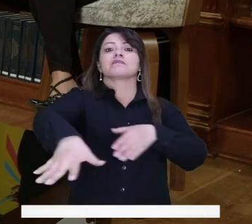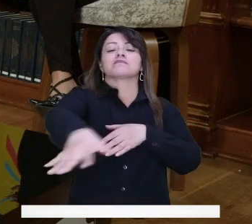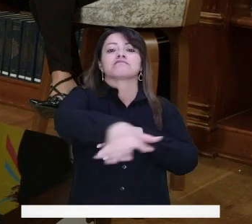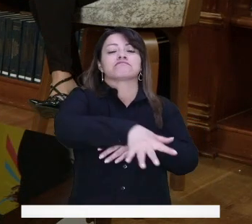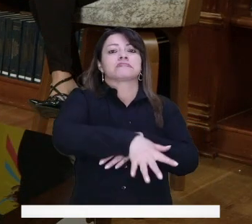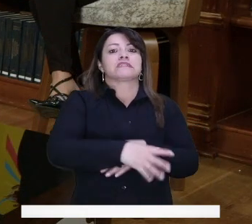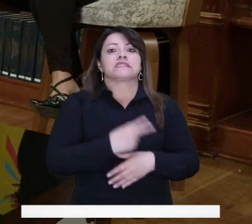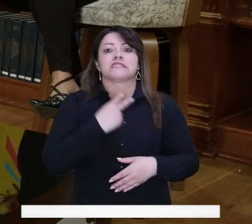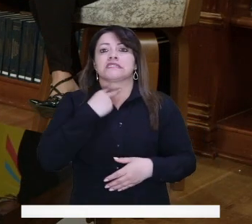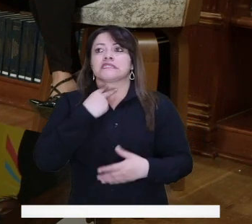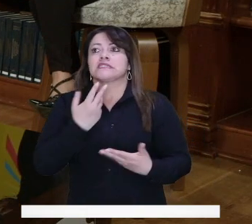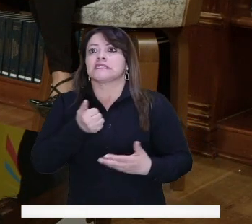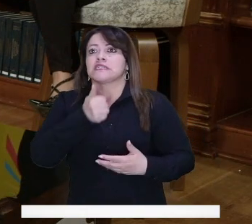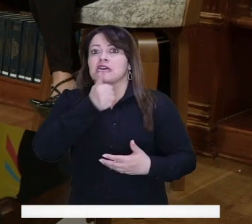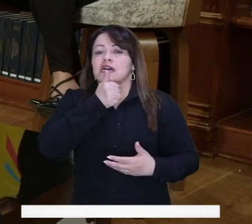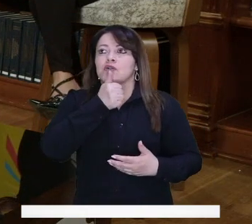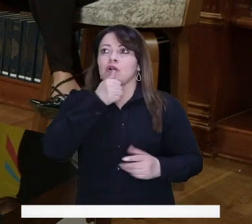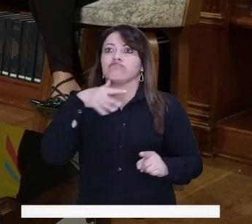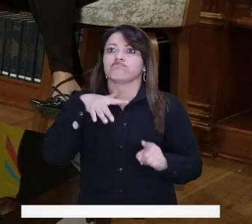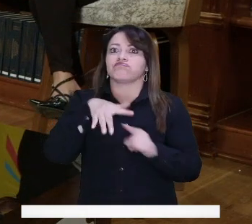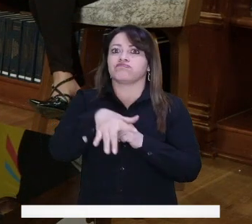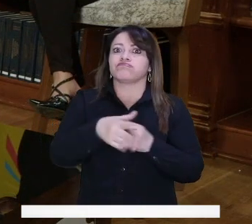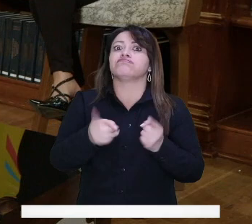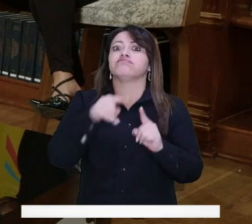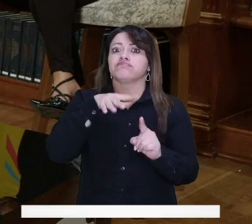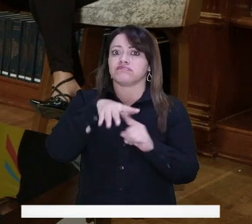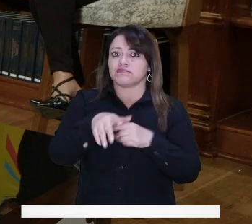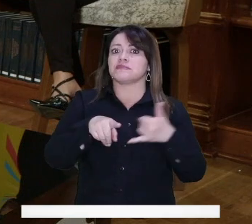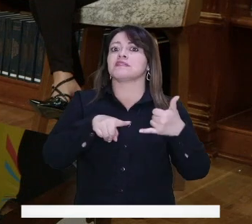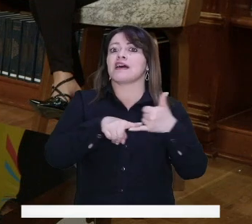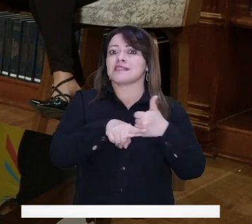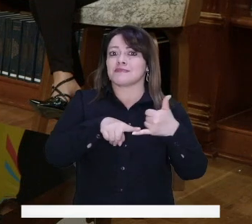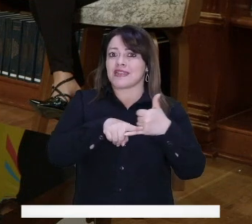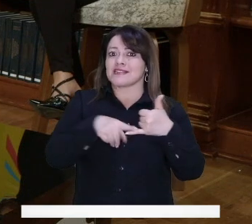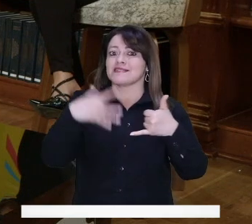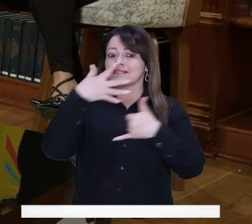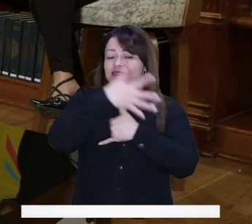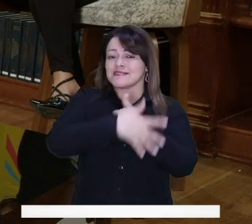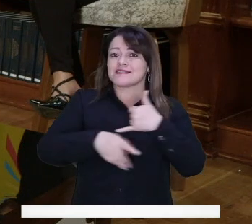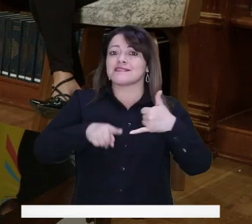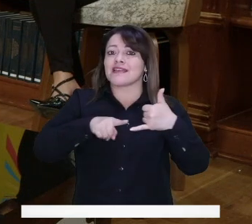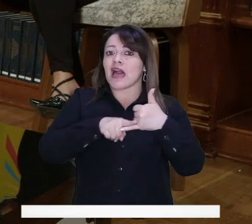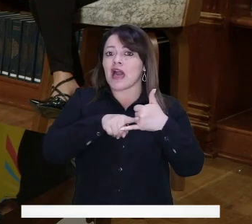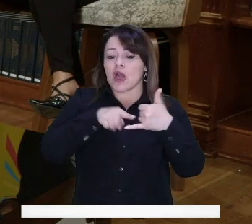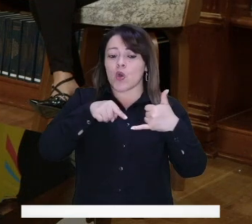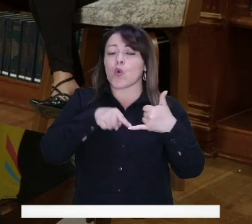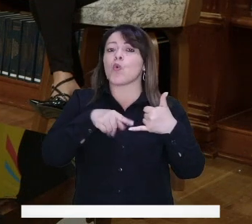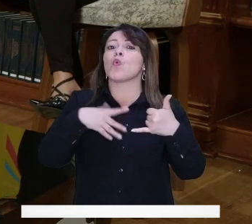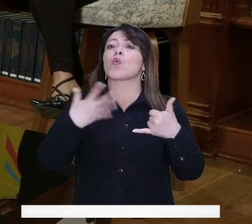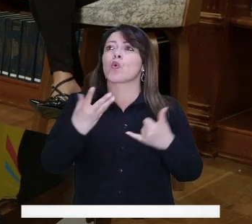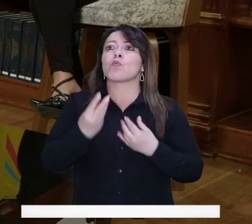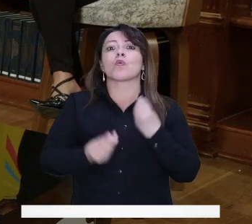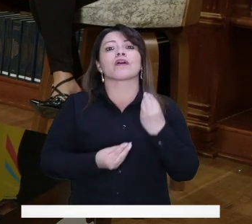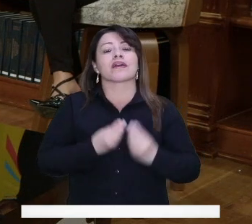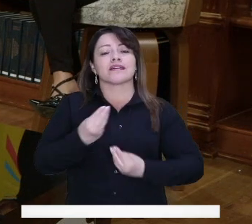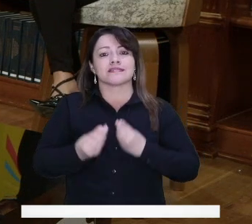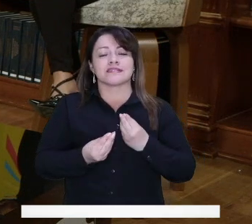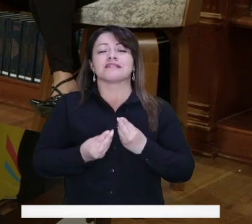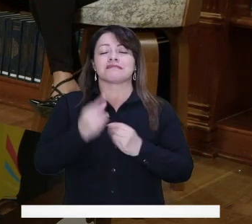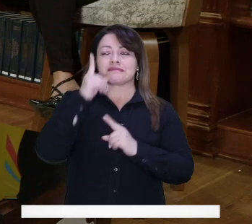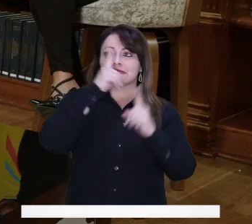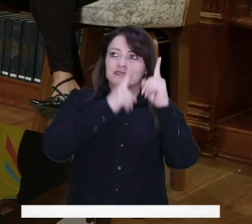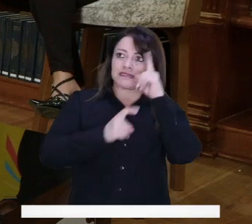a la cuenca de la Orinoquía, vamos a matar a la Amazonía, que al final es la única esperanza que tiene el mundo hoy para poder enfrentar en términos